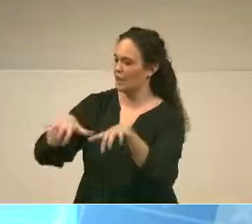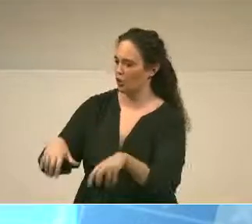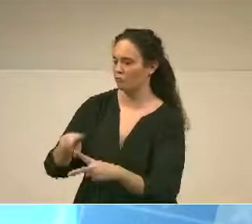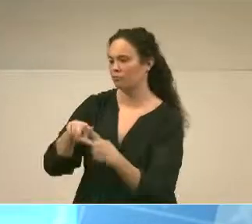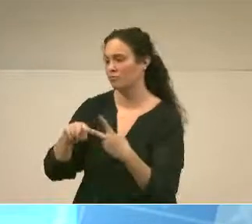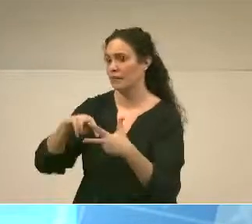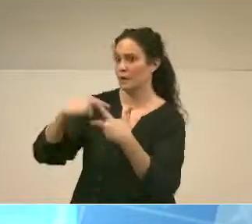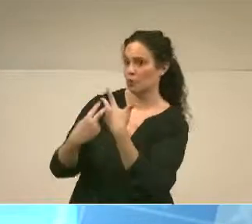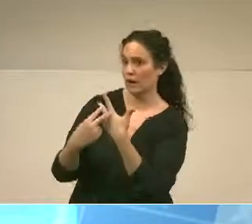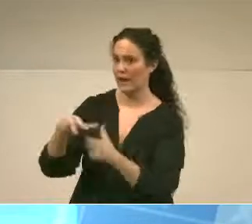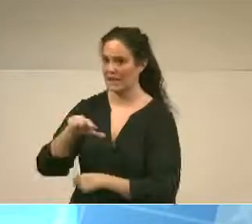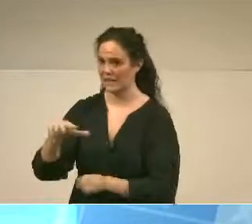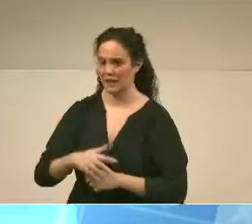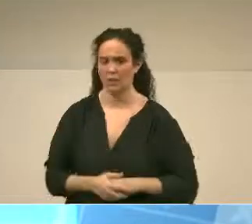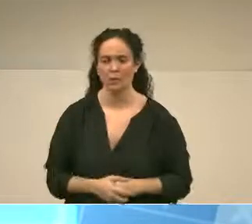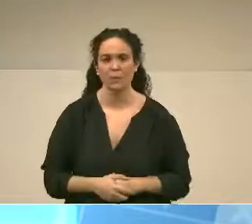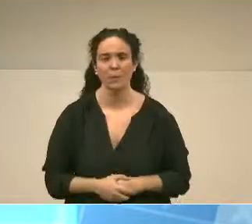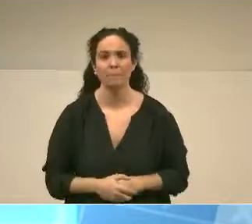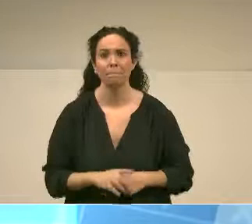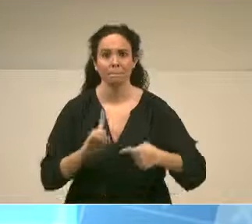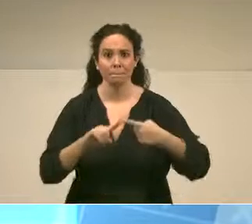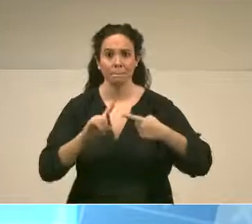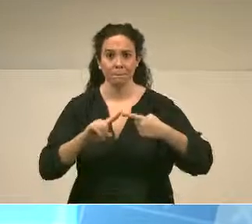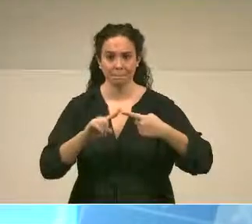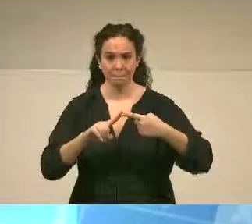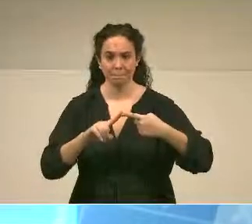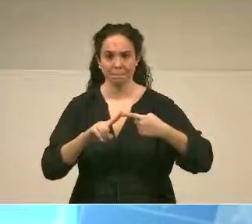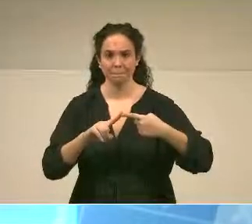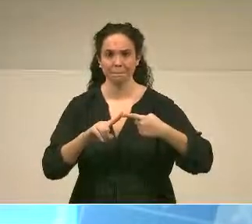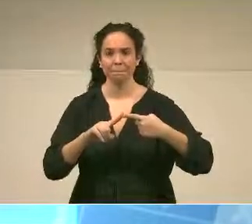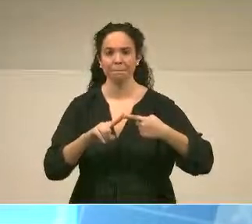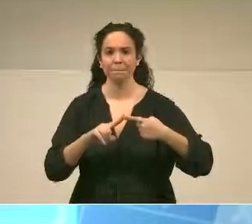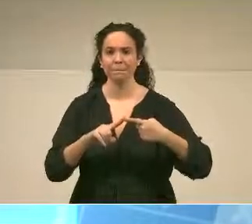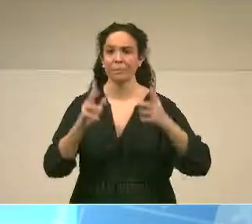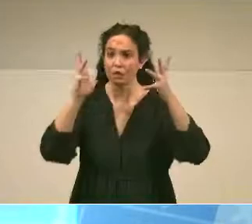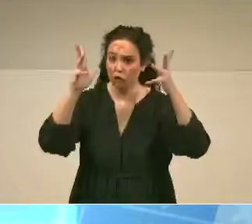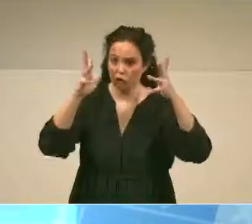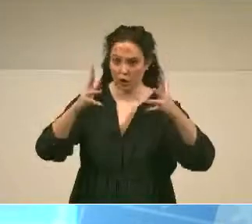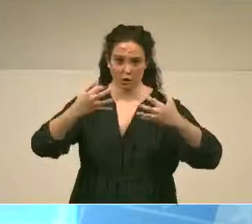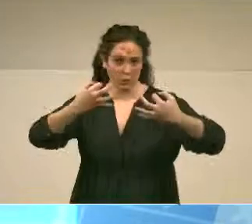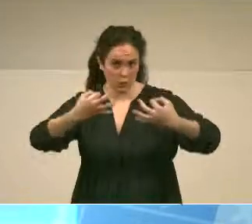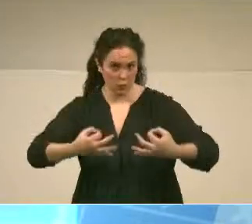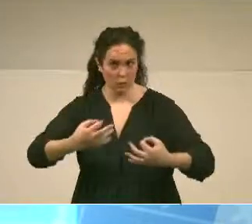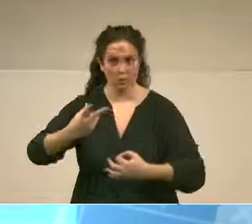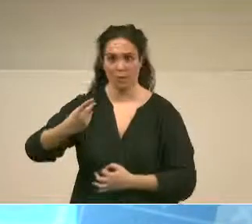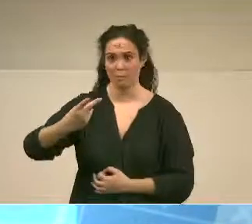Bueno, lehenengo puntu hori dagokionez, Josu Erkoreka segurtasun sailburu eta lehendakari ordeak